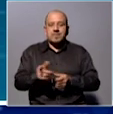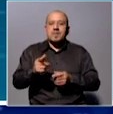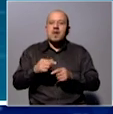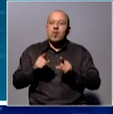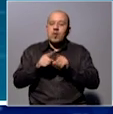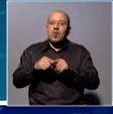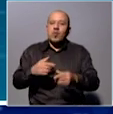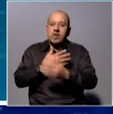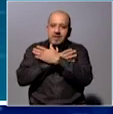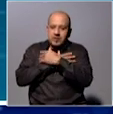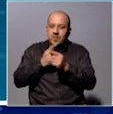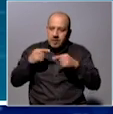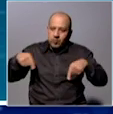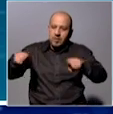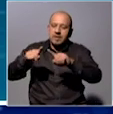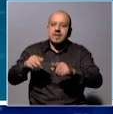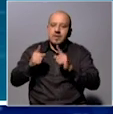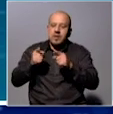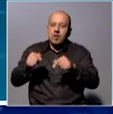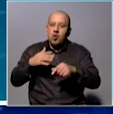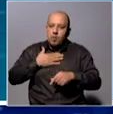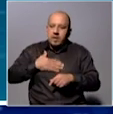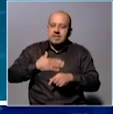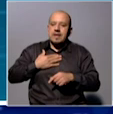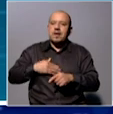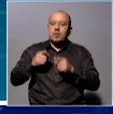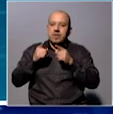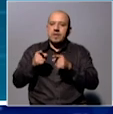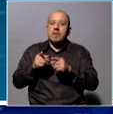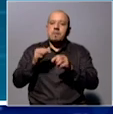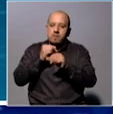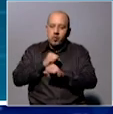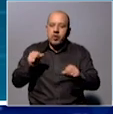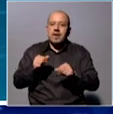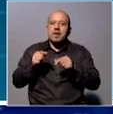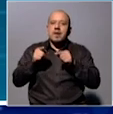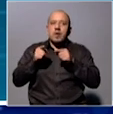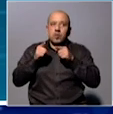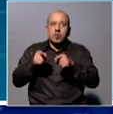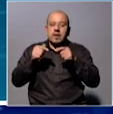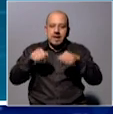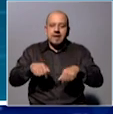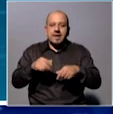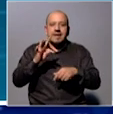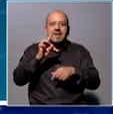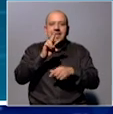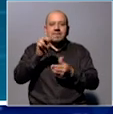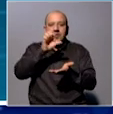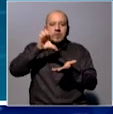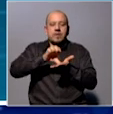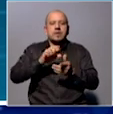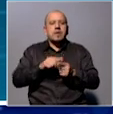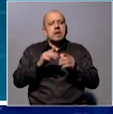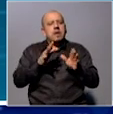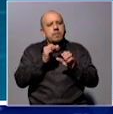Igualmente, un abrazo para ustedes también. Un placer enorme poder estar con ustedes en TV Ciudad. Con todo placer.